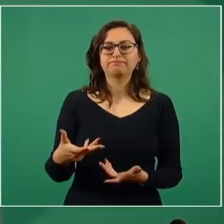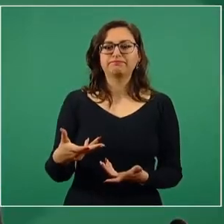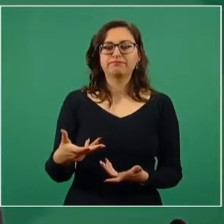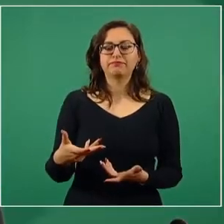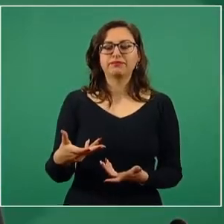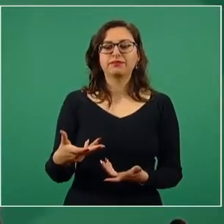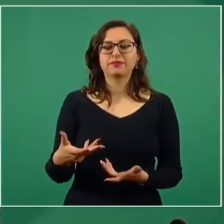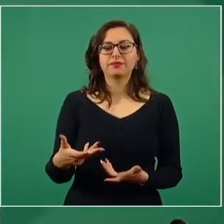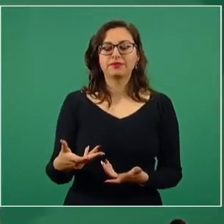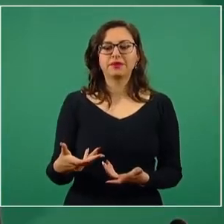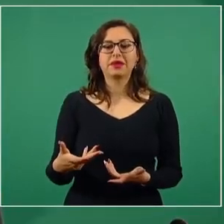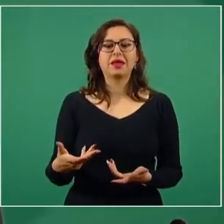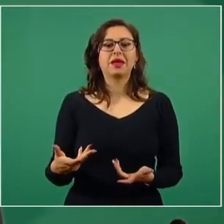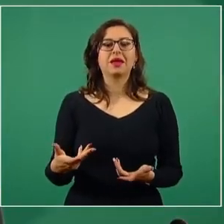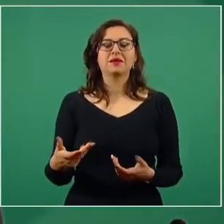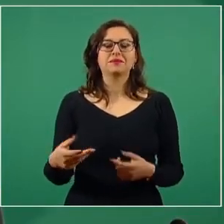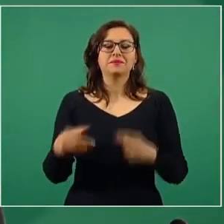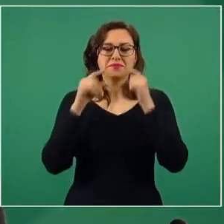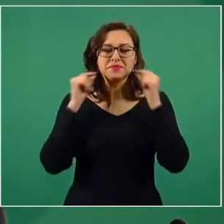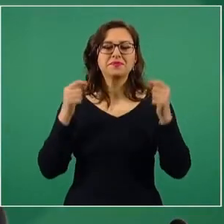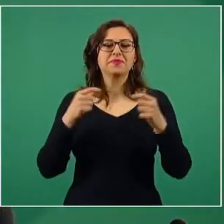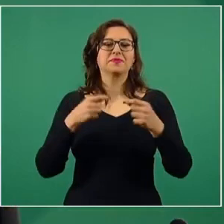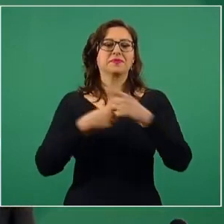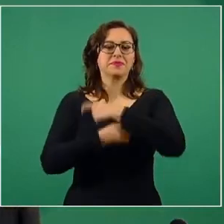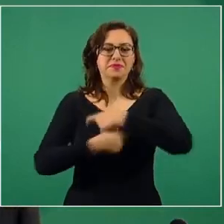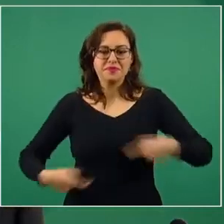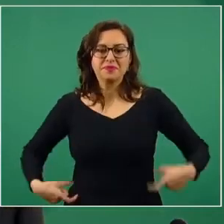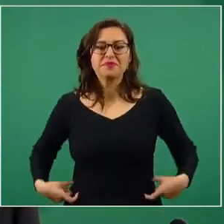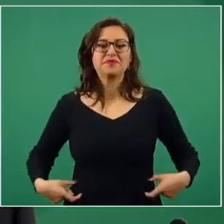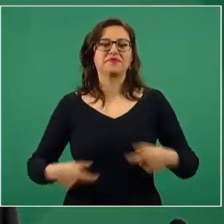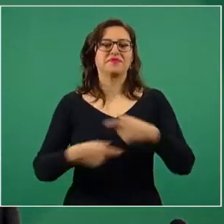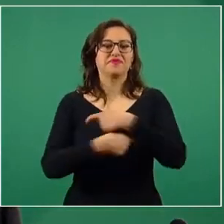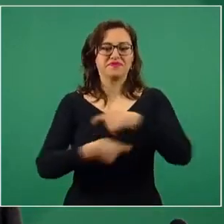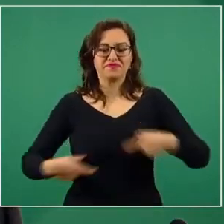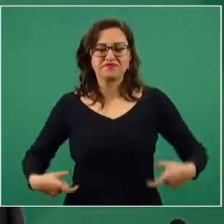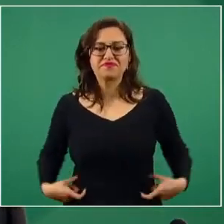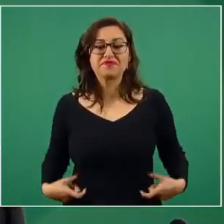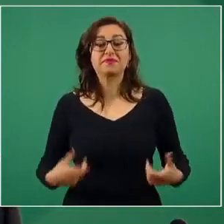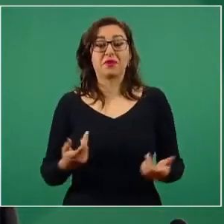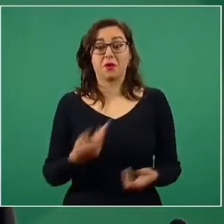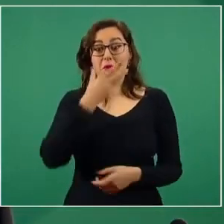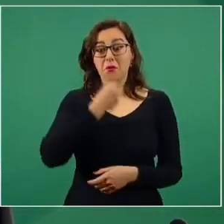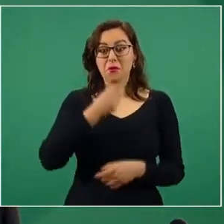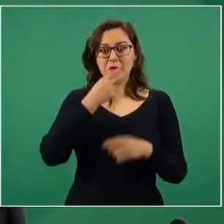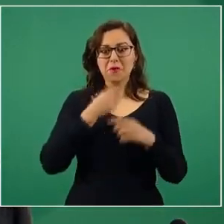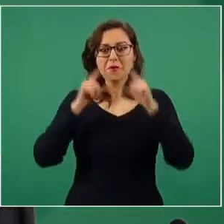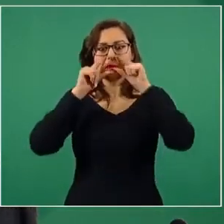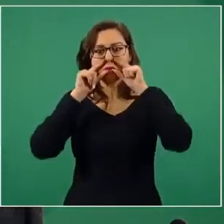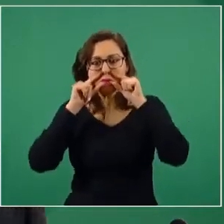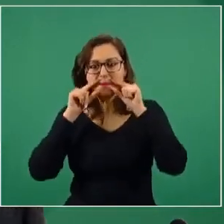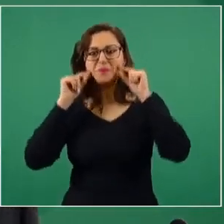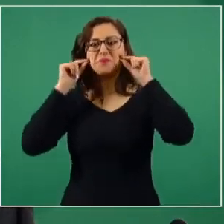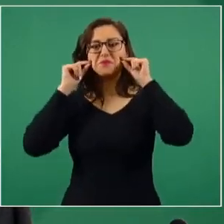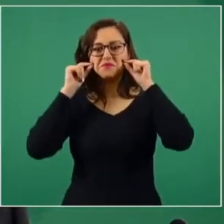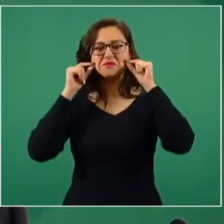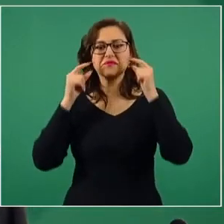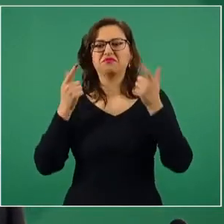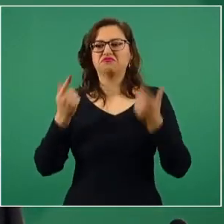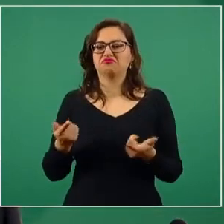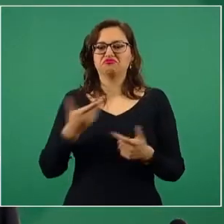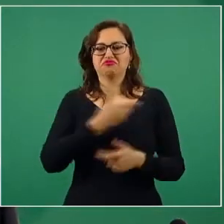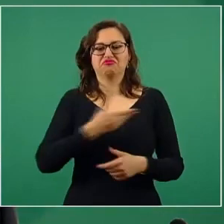estuvo Villa, estuvo Zapata, se sentó Villa en la silla presidencial, Zapata no quiso